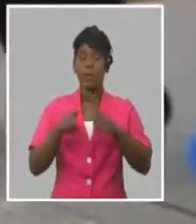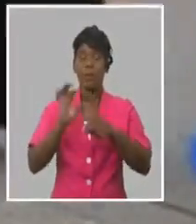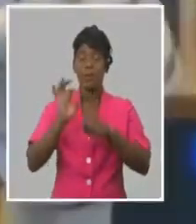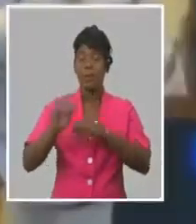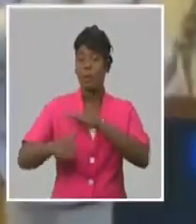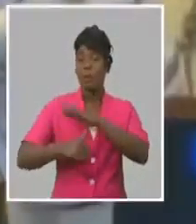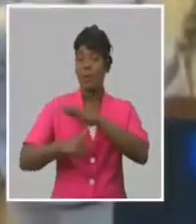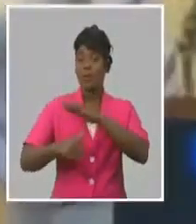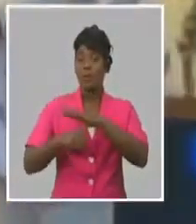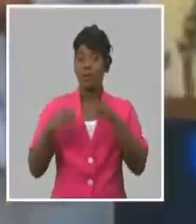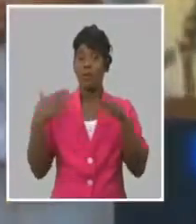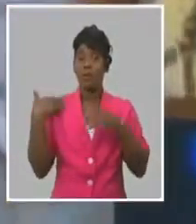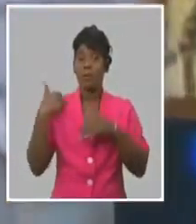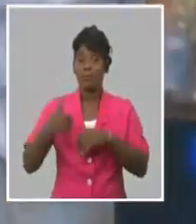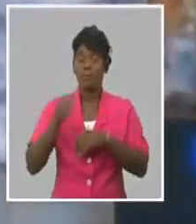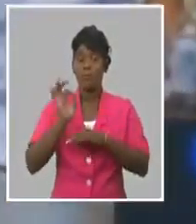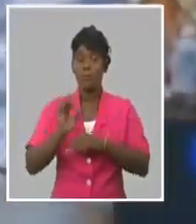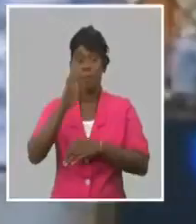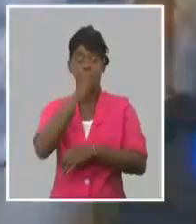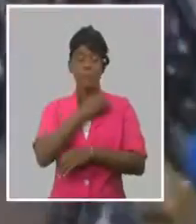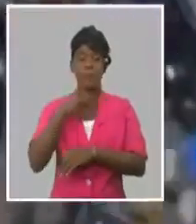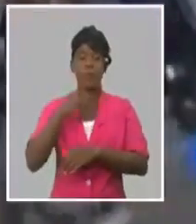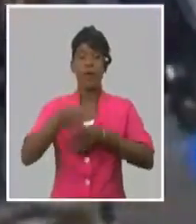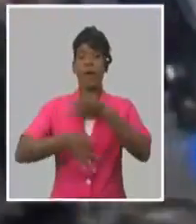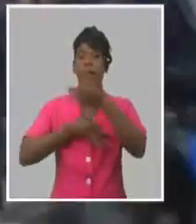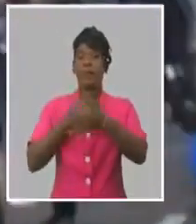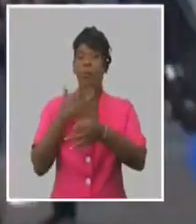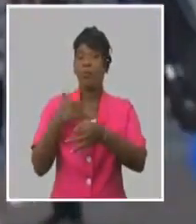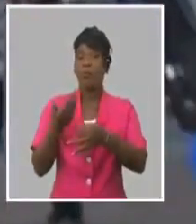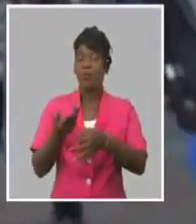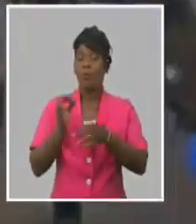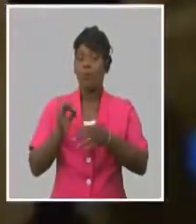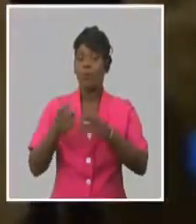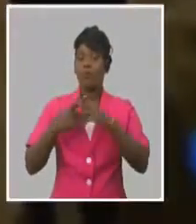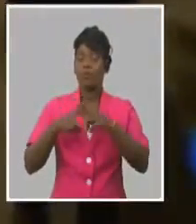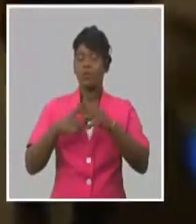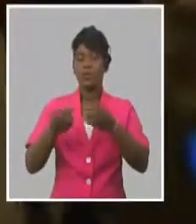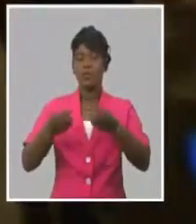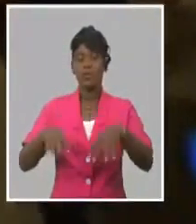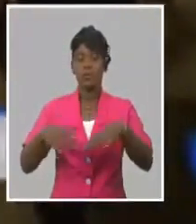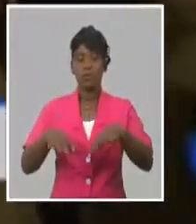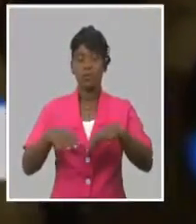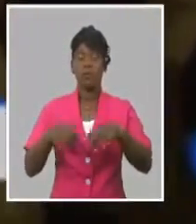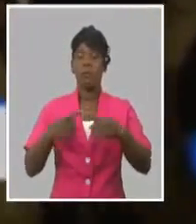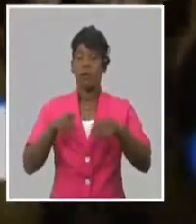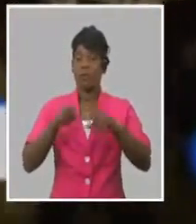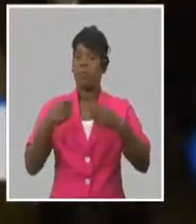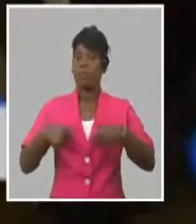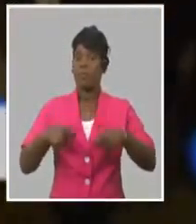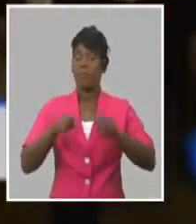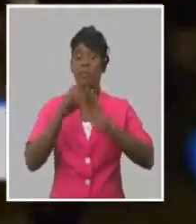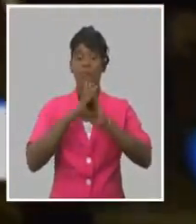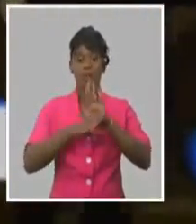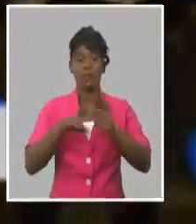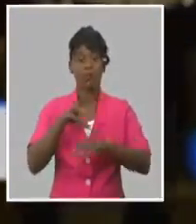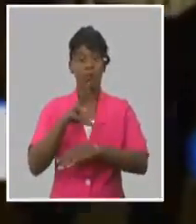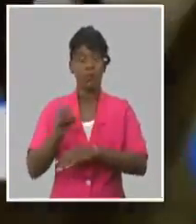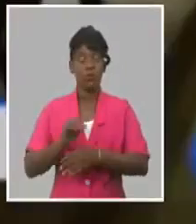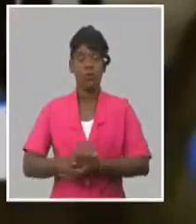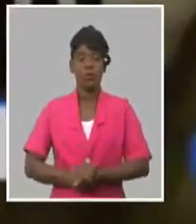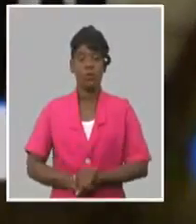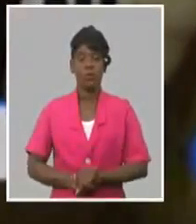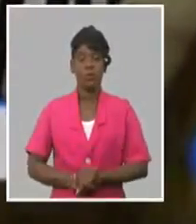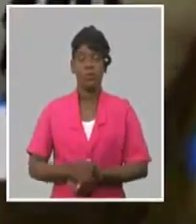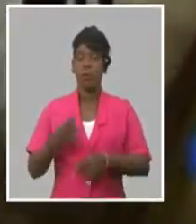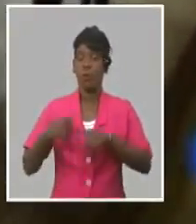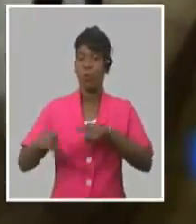alerta, si no hay más medidas, la segunda ola será un tsunami. También Italia, ahora con tasas muy inferiores a las de sus